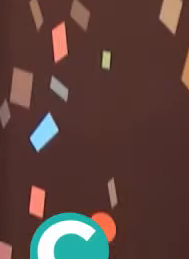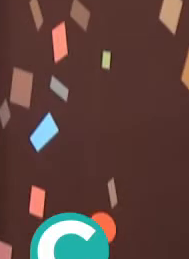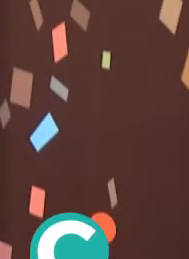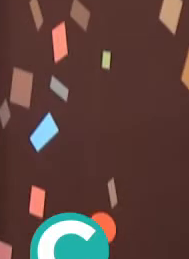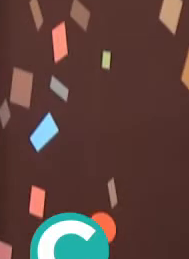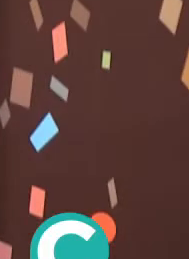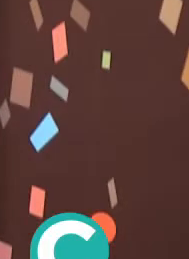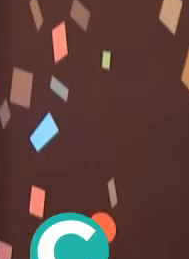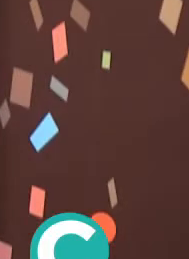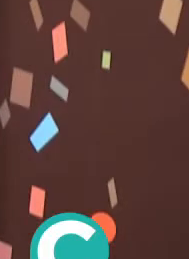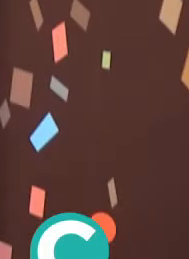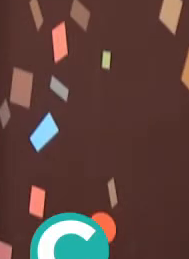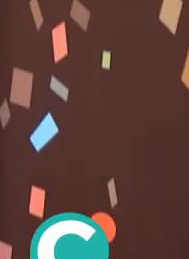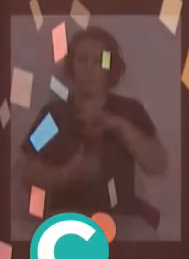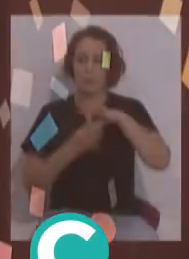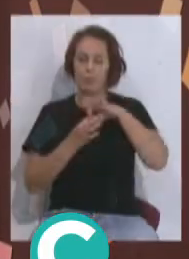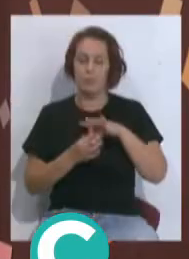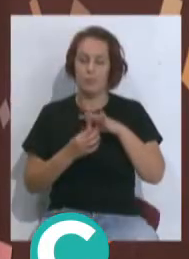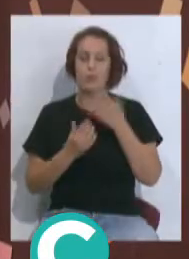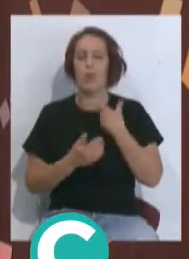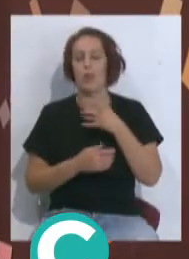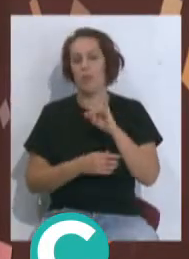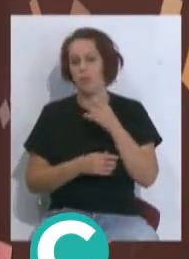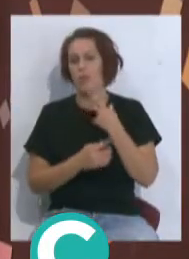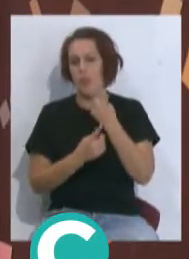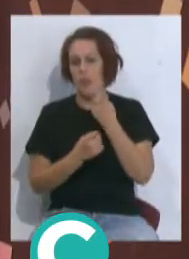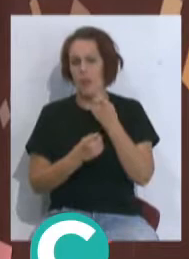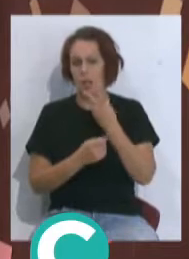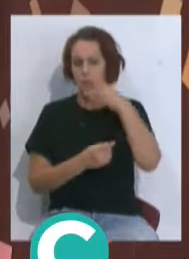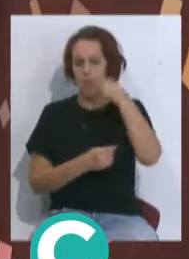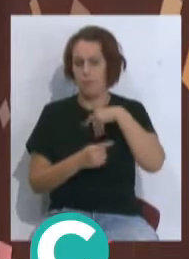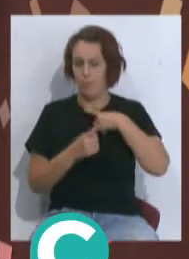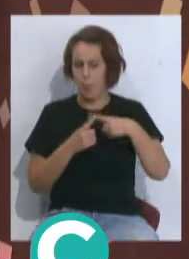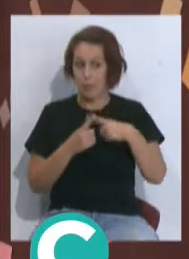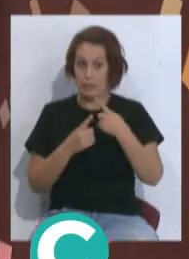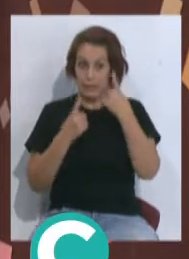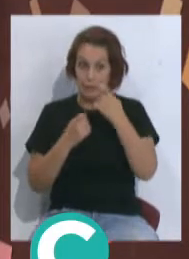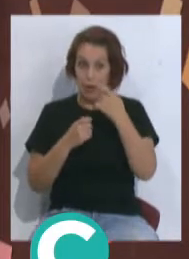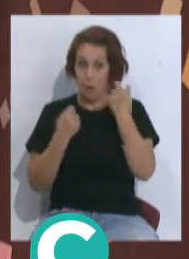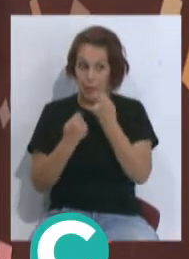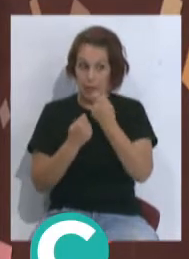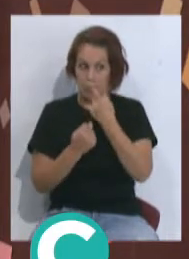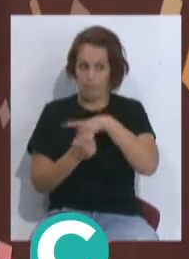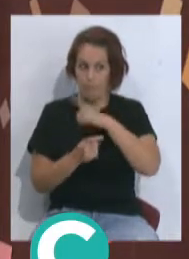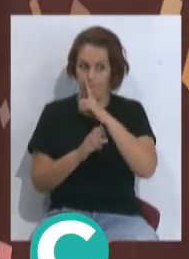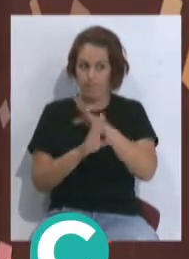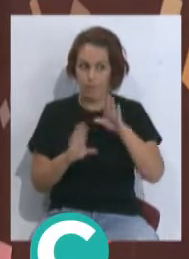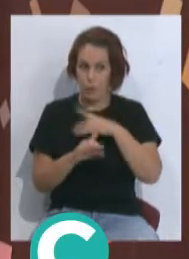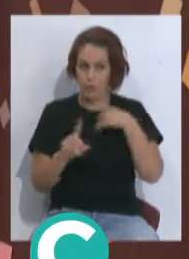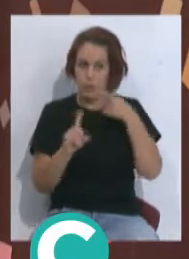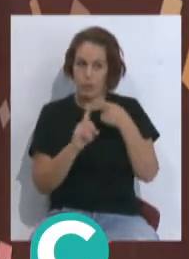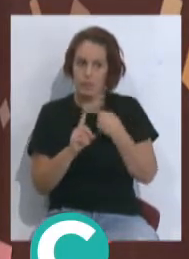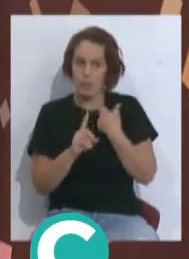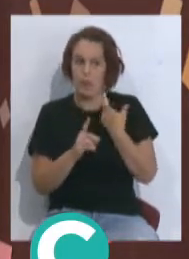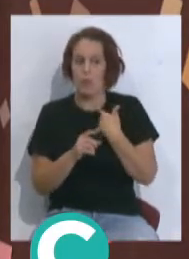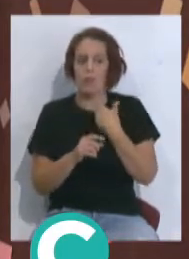Bueno, pues seguimos en Haciendo Tipo, que teníamos, como decíamos, mucha tela por cortar. Hemos tratado de quedarnos calladitos durante publicidad para no ir soltando argumentos que